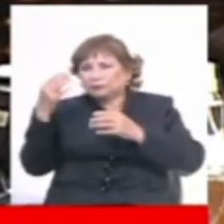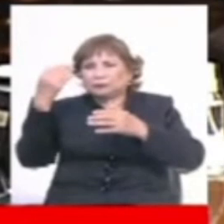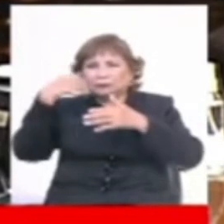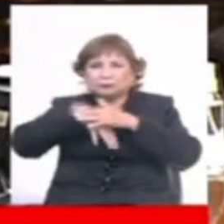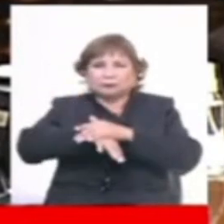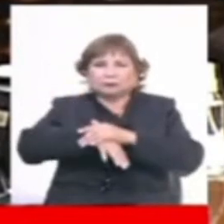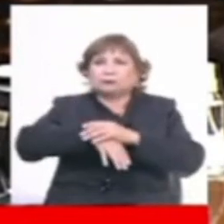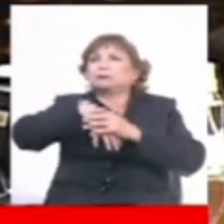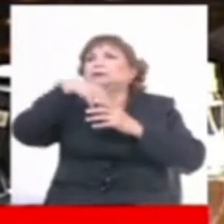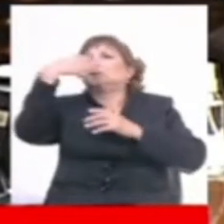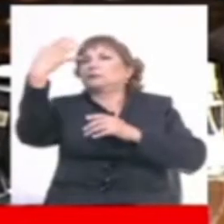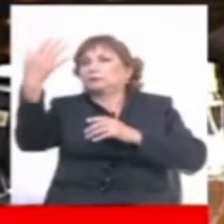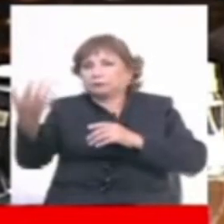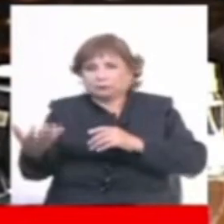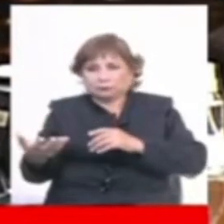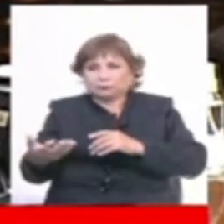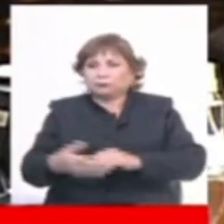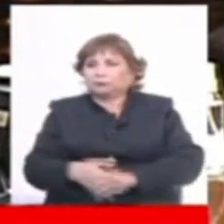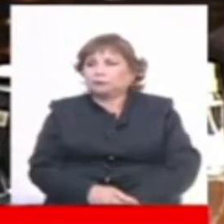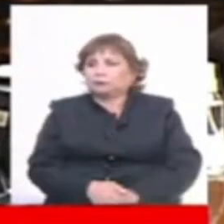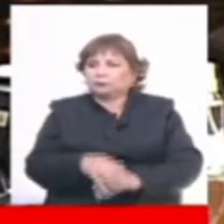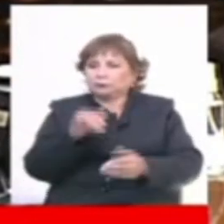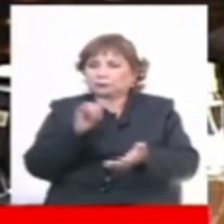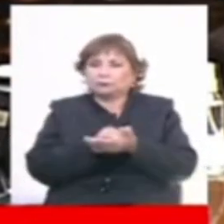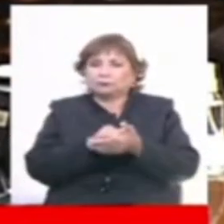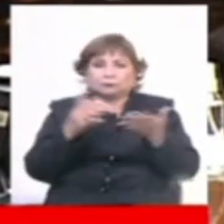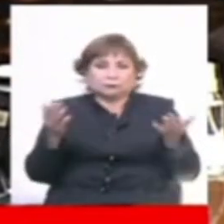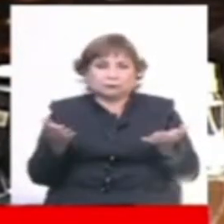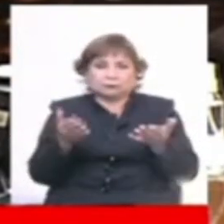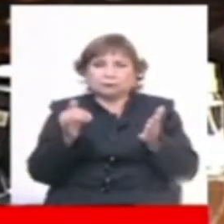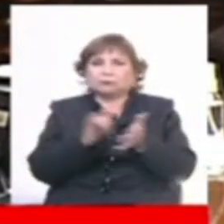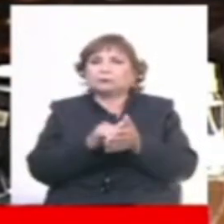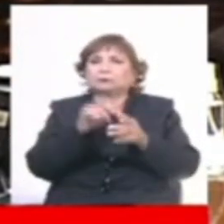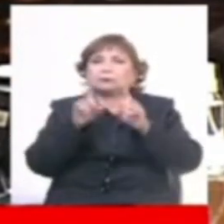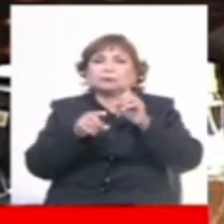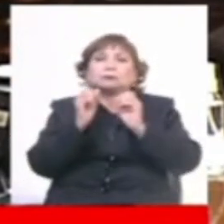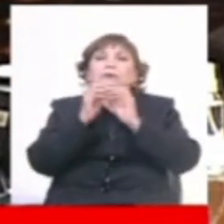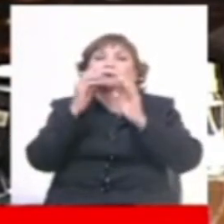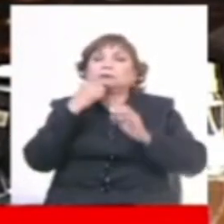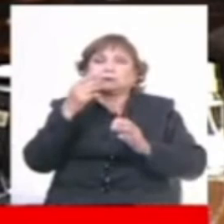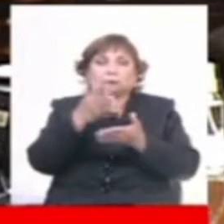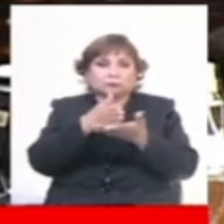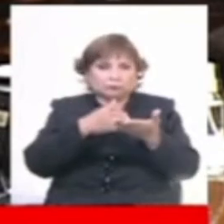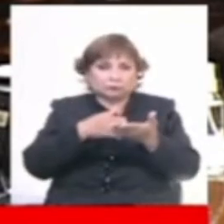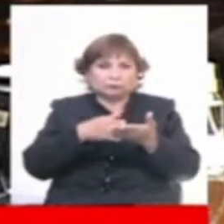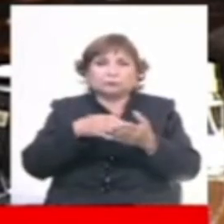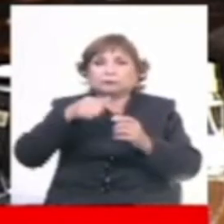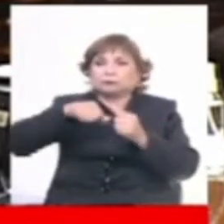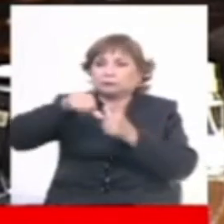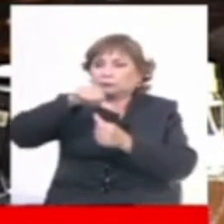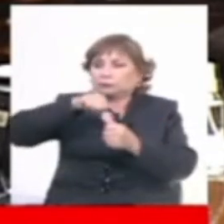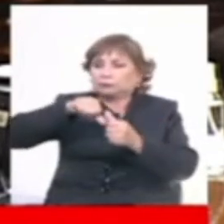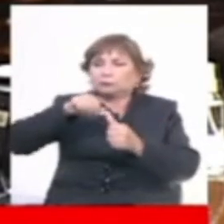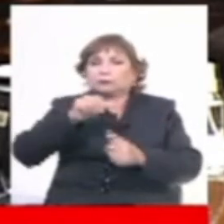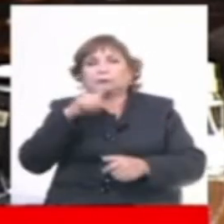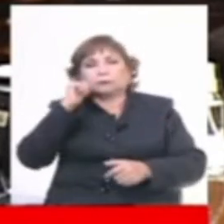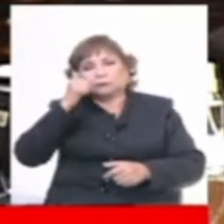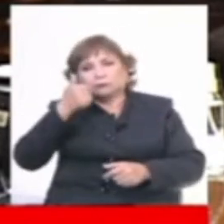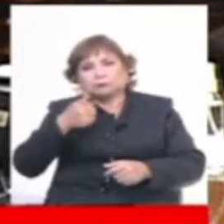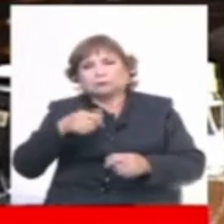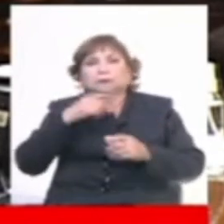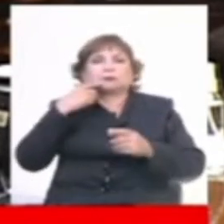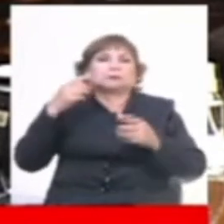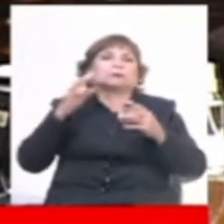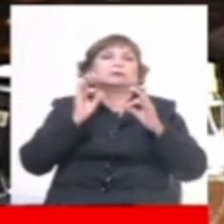dentro y desde afuera. Incluso de quienes un día dicen ser parte de tu entorno y otro día se muestran